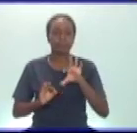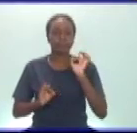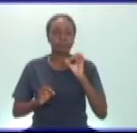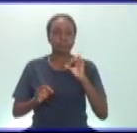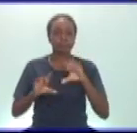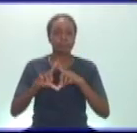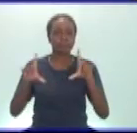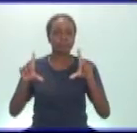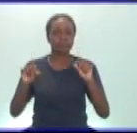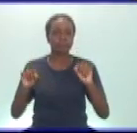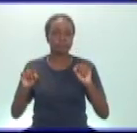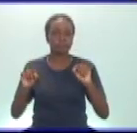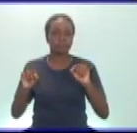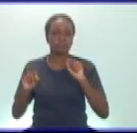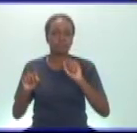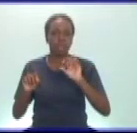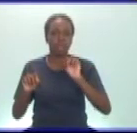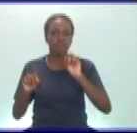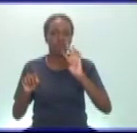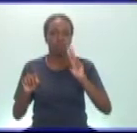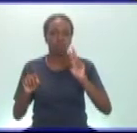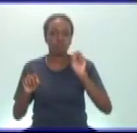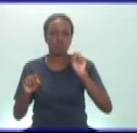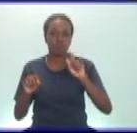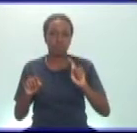sintagma nominal formado por un sustantivo propio.